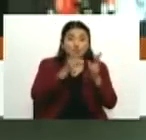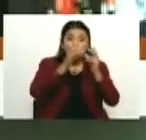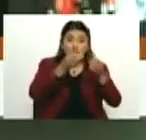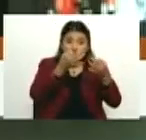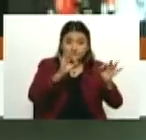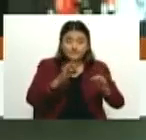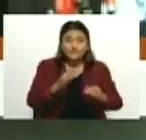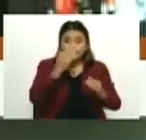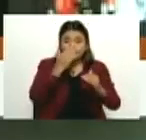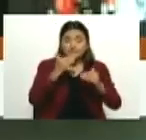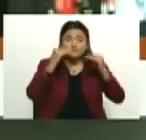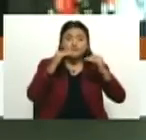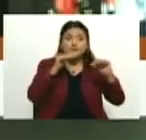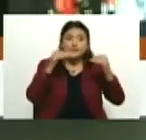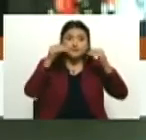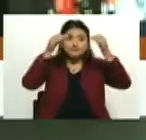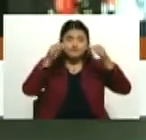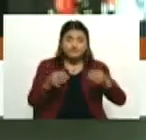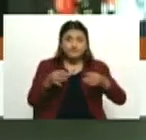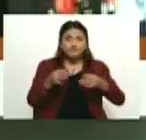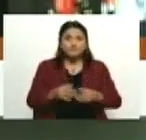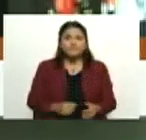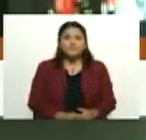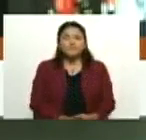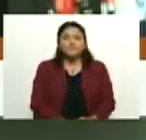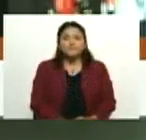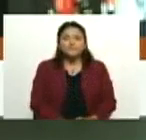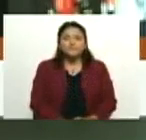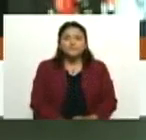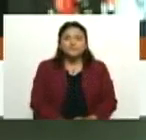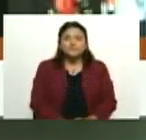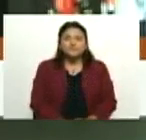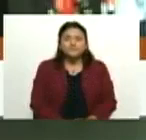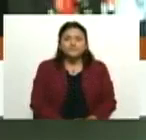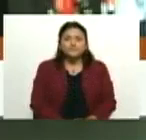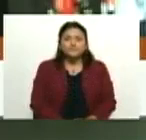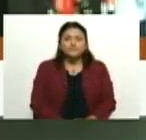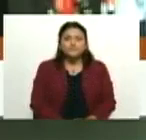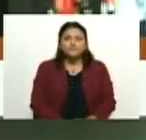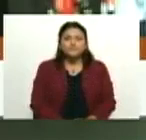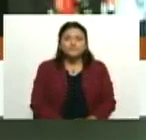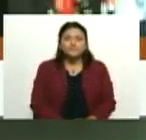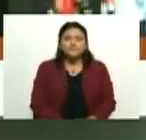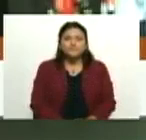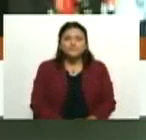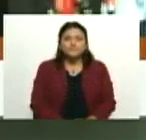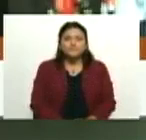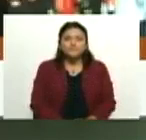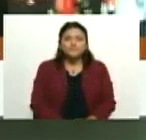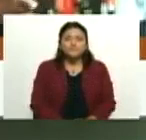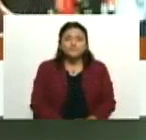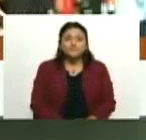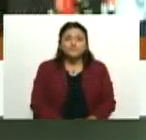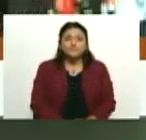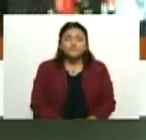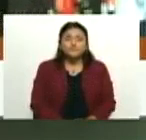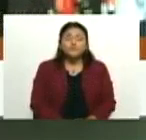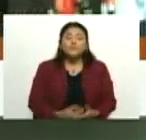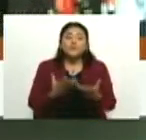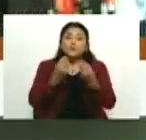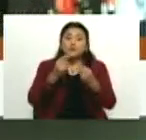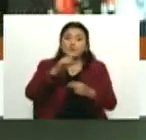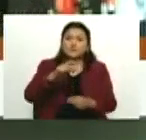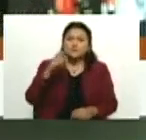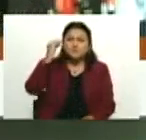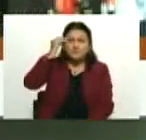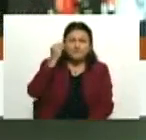moral de quien dirigía esa operación, quienes dirigían esa operación. Al principio muchos creyeron que